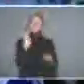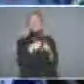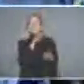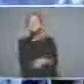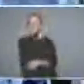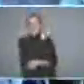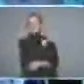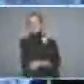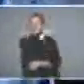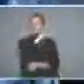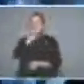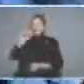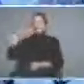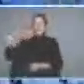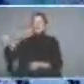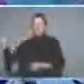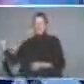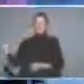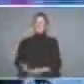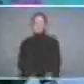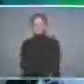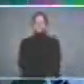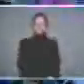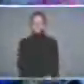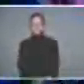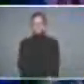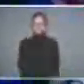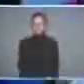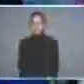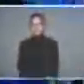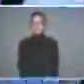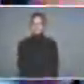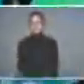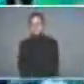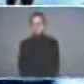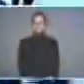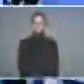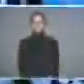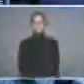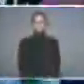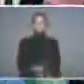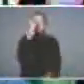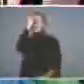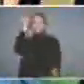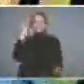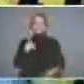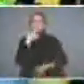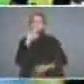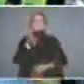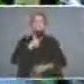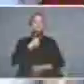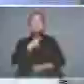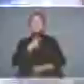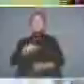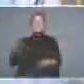vale. Oh, oh, shalala, yeah, yeah, yeah, yeah. Oh, oh, shalala, yeah, yeah, yeah, yeah. Y al que no le guste, Santa